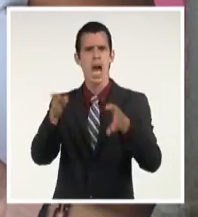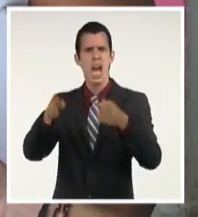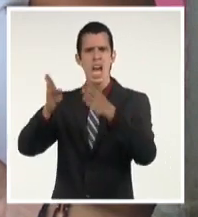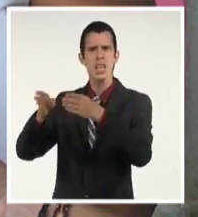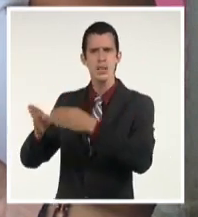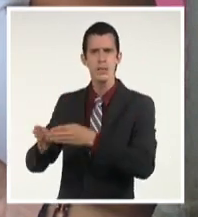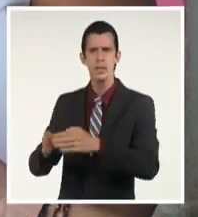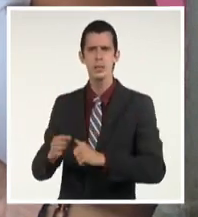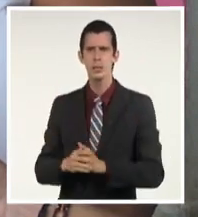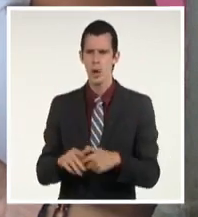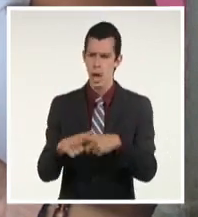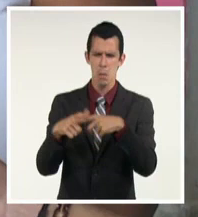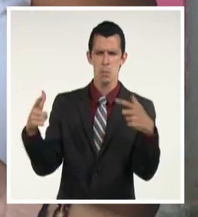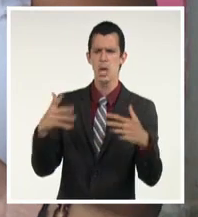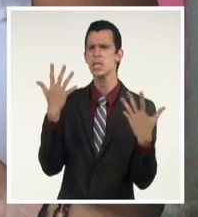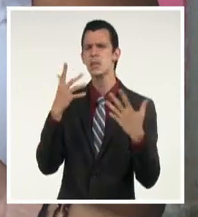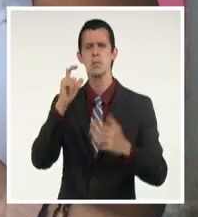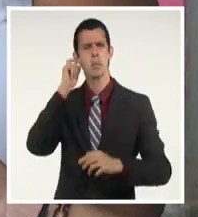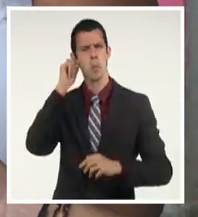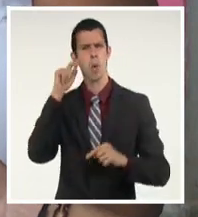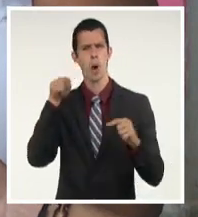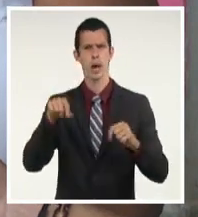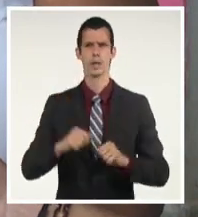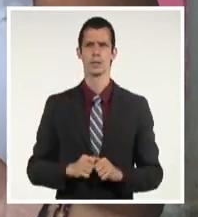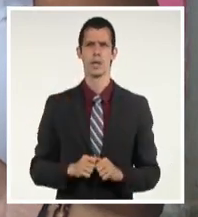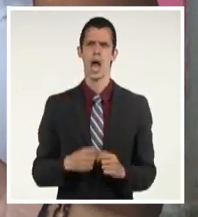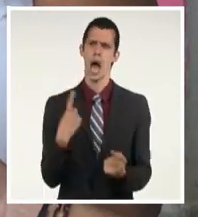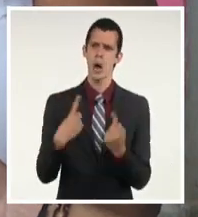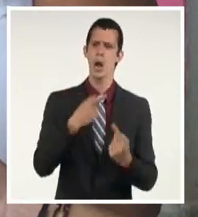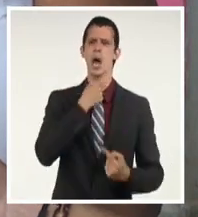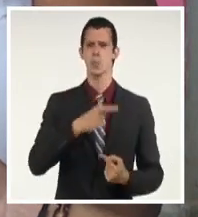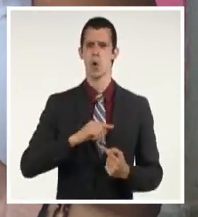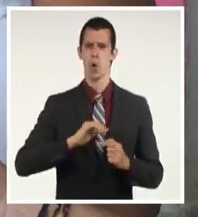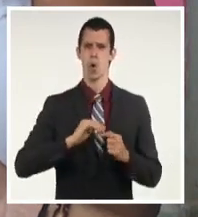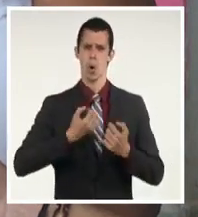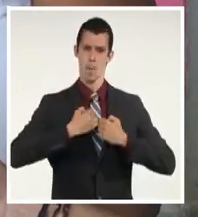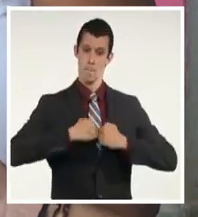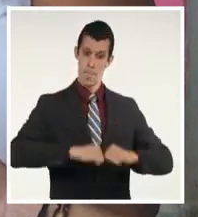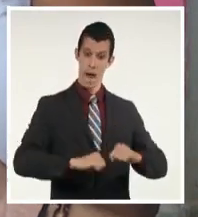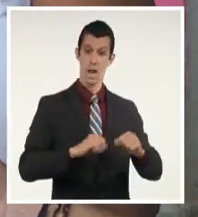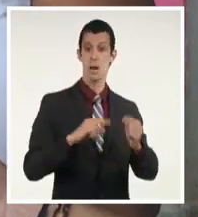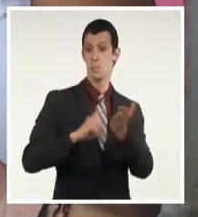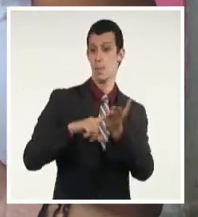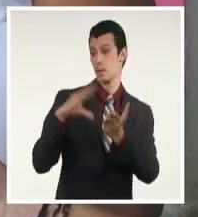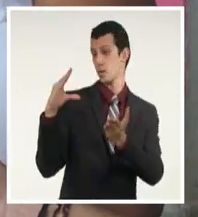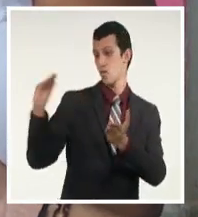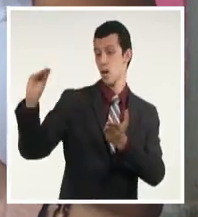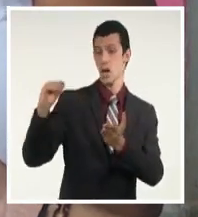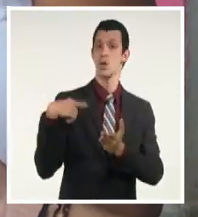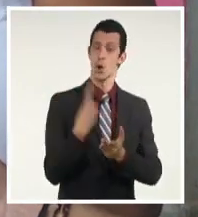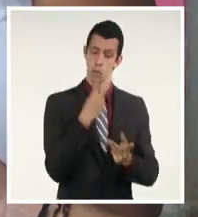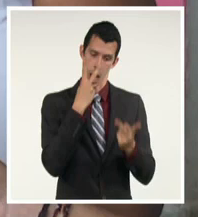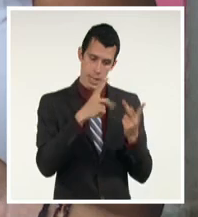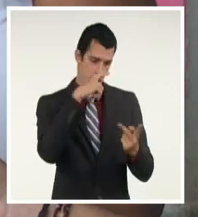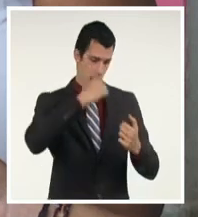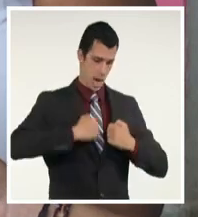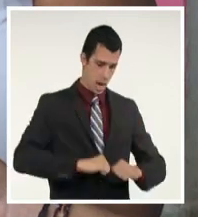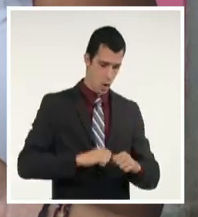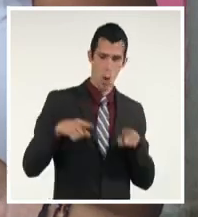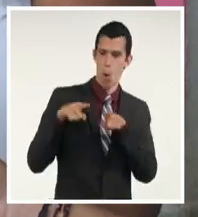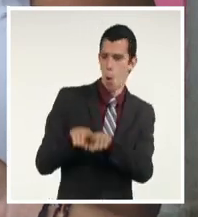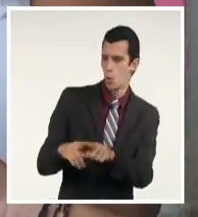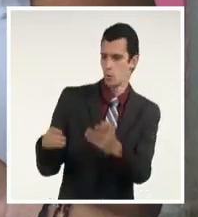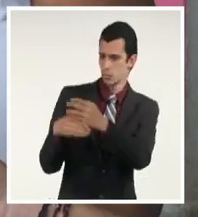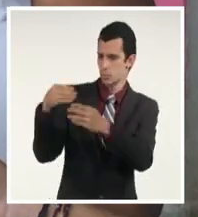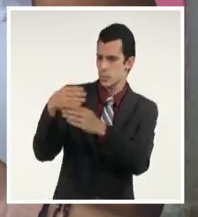que éramos madres solteras, que nos capacitamos aquí, nos hicimos albañiles,